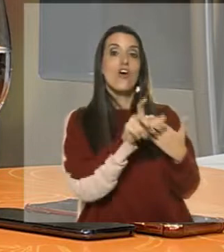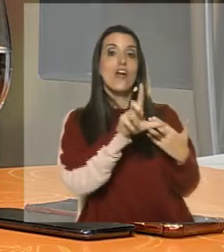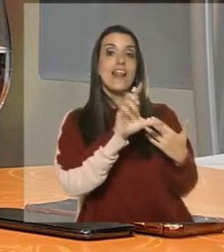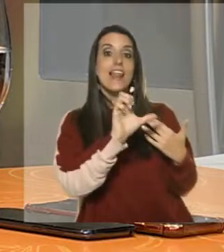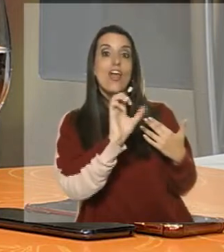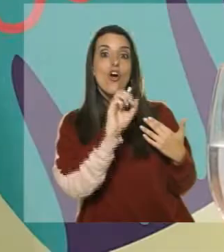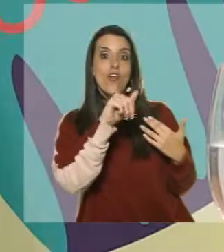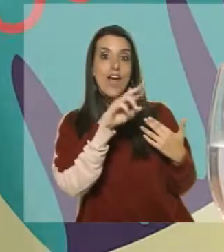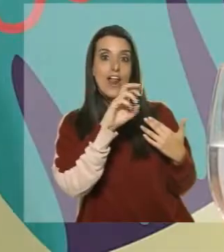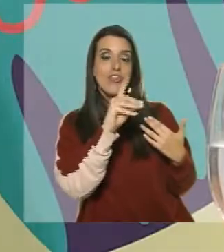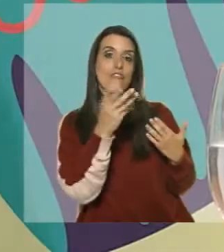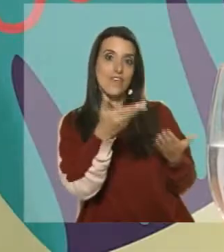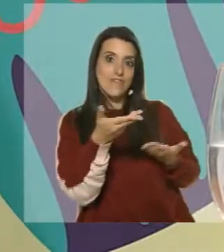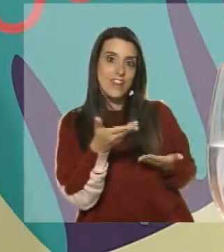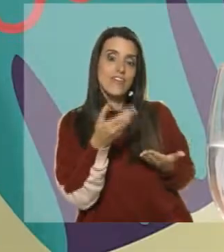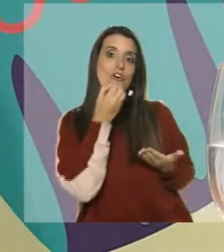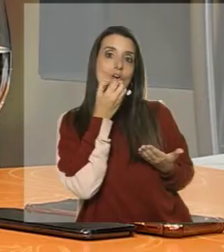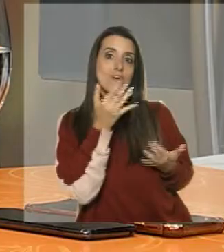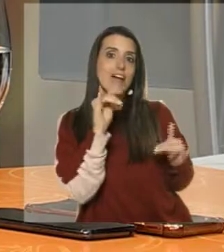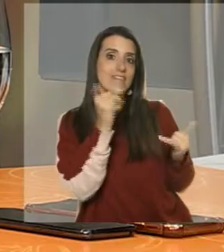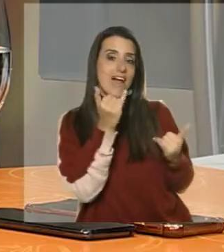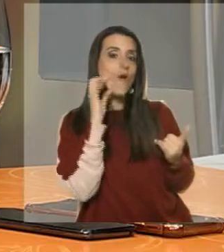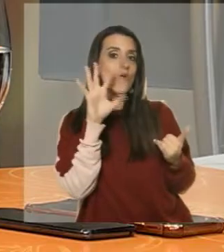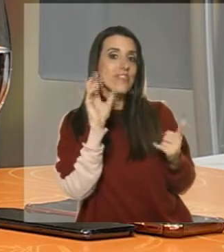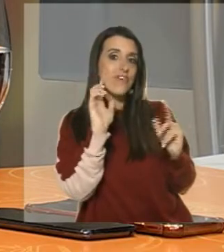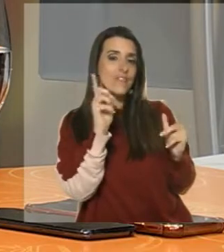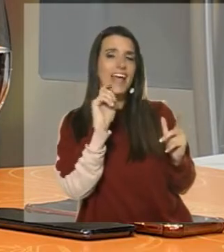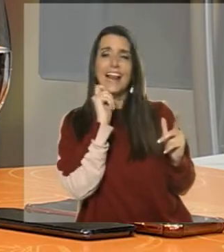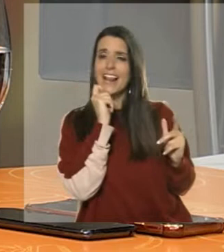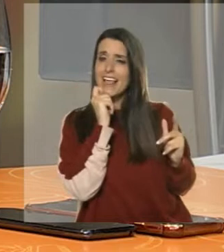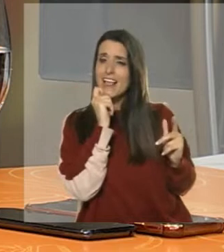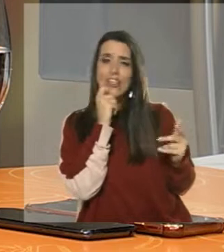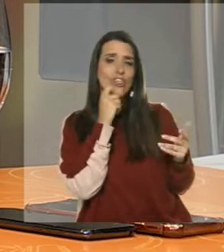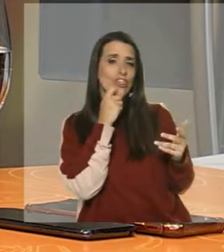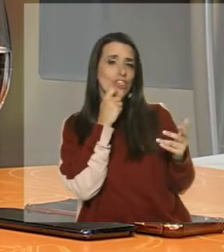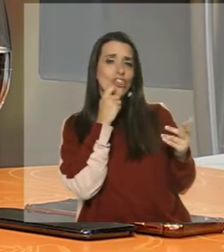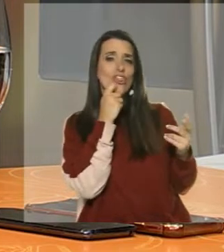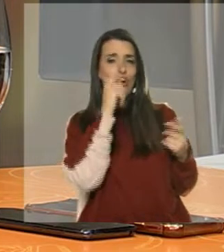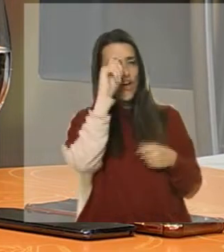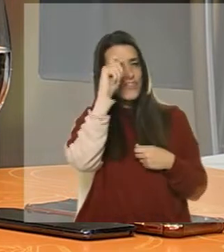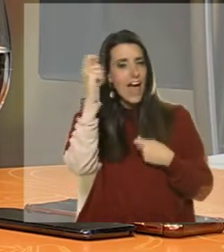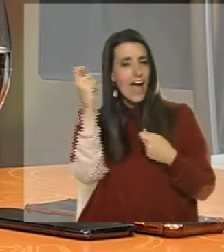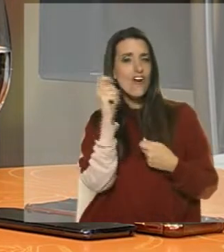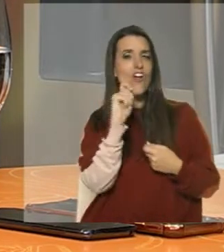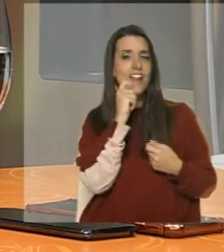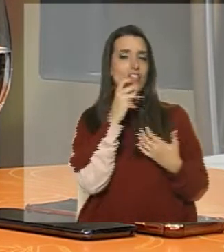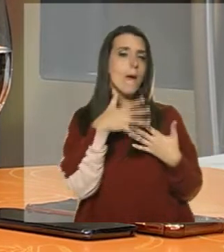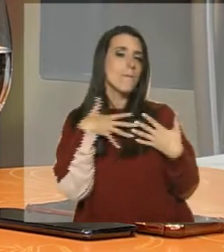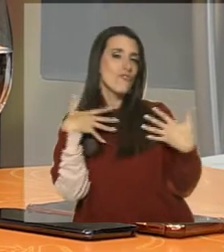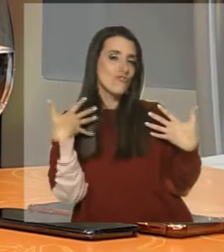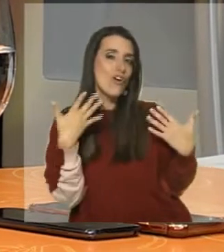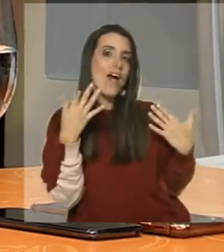Febles. Leo, bienvenido. Muchísimas gracias. Ya te escuchamos, te disfrutamos. Qué lindo que es el tango. Es lindo. Además emociona, porque te